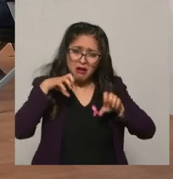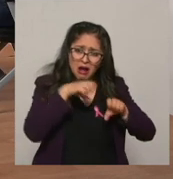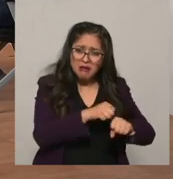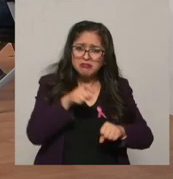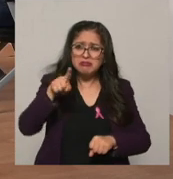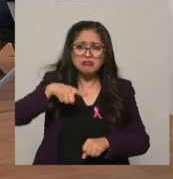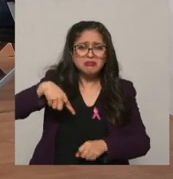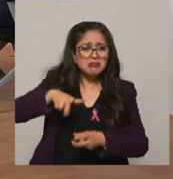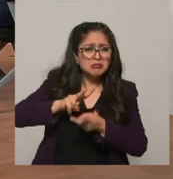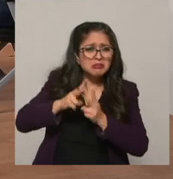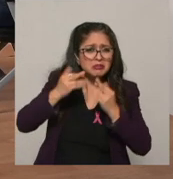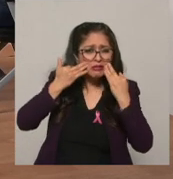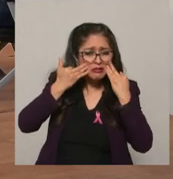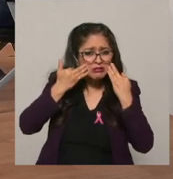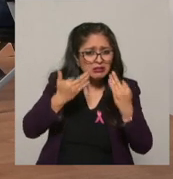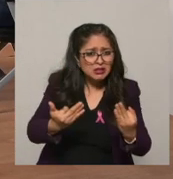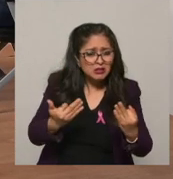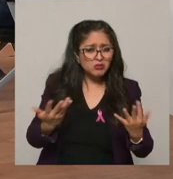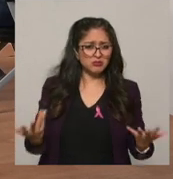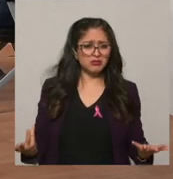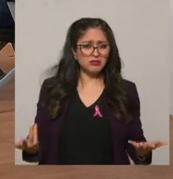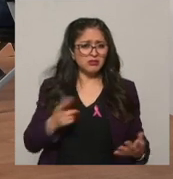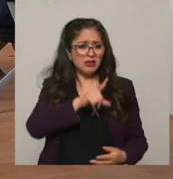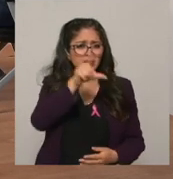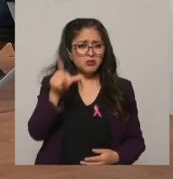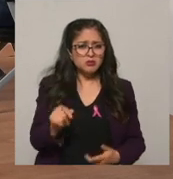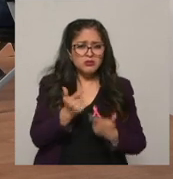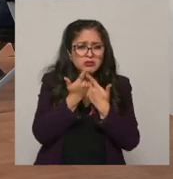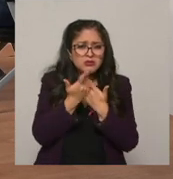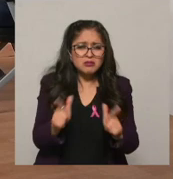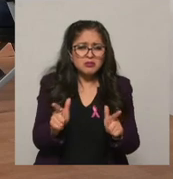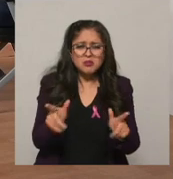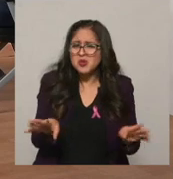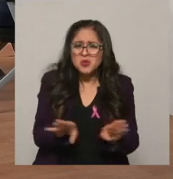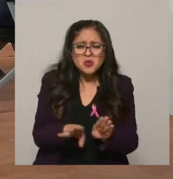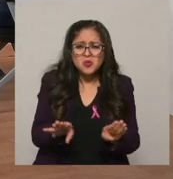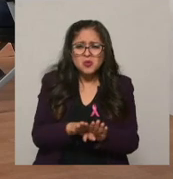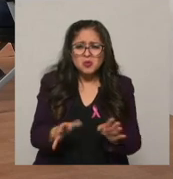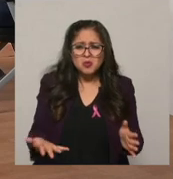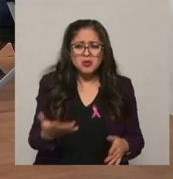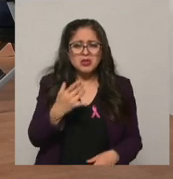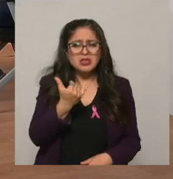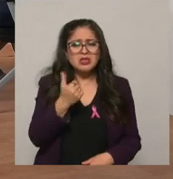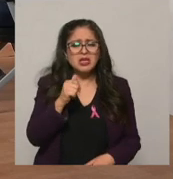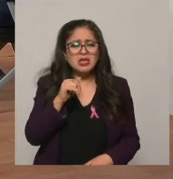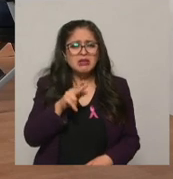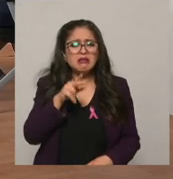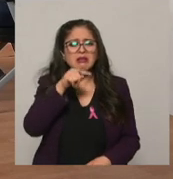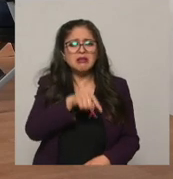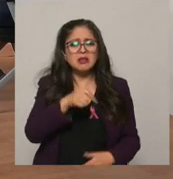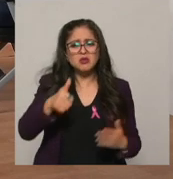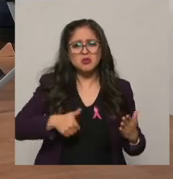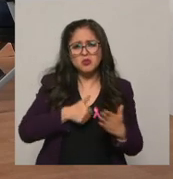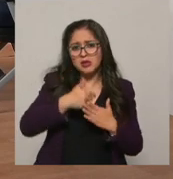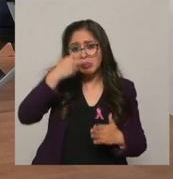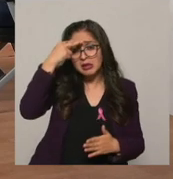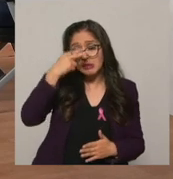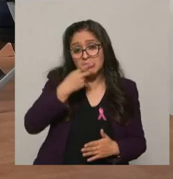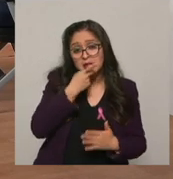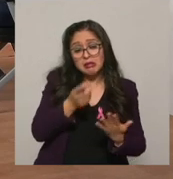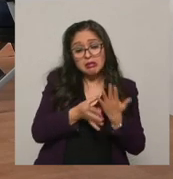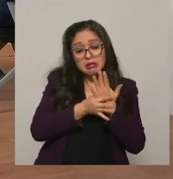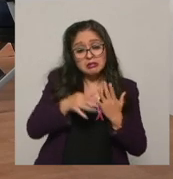testigos, el mismo asesino, y lo dejan libre. O sea, ¿cómo puede pasar esto, Jair Martínez, en la Ciudad de México, que se presume que es una